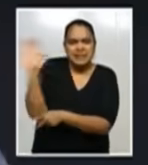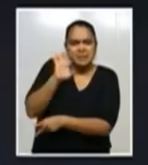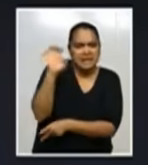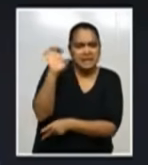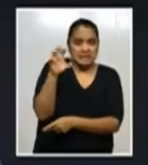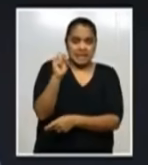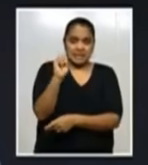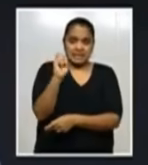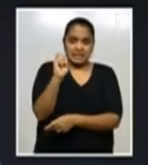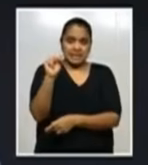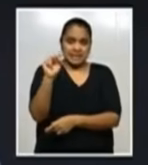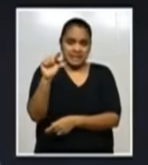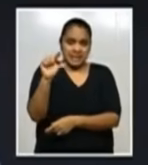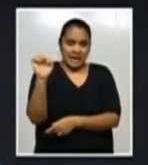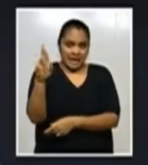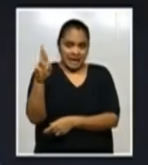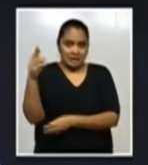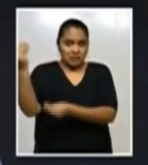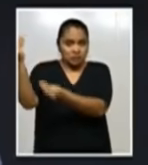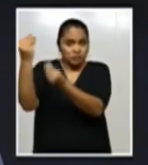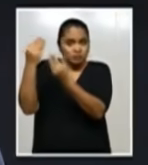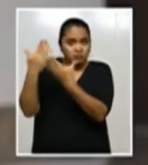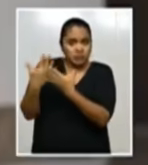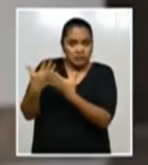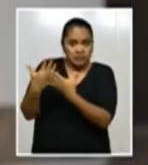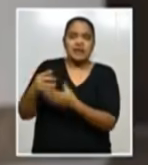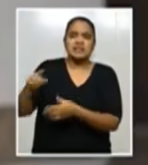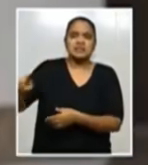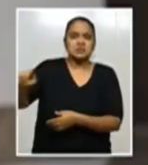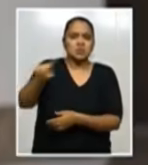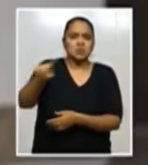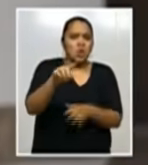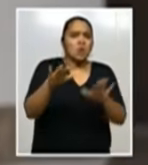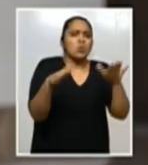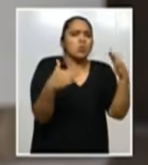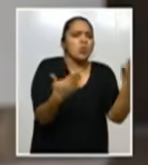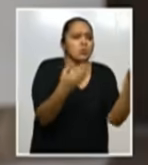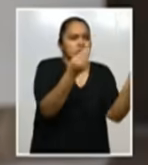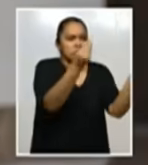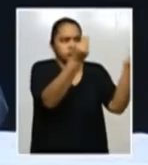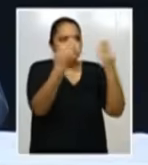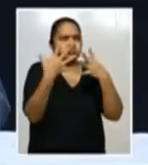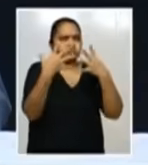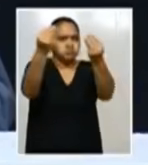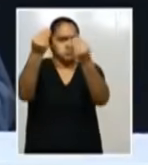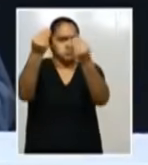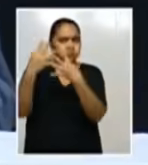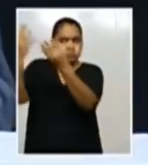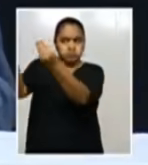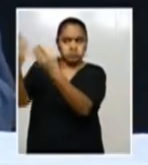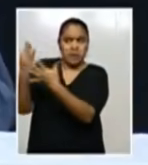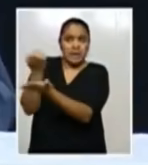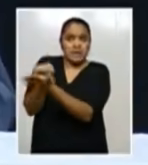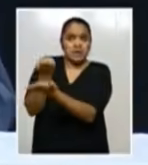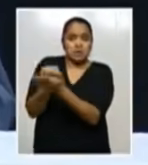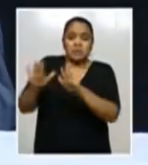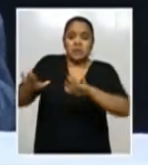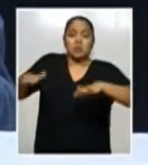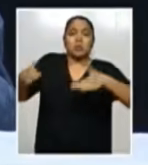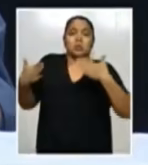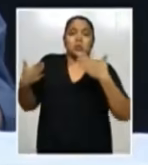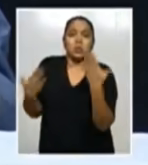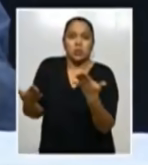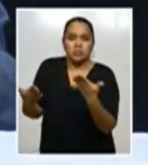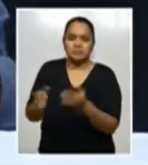qué es lo que ellos están sintiendo en cada región y qué es lo que ellos están viviendo en cada región. La apertura económica, ellos sugieren que debe